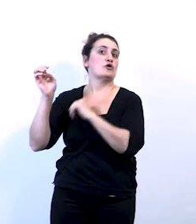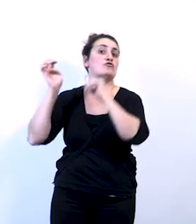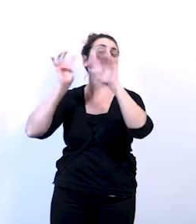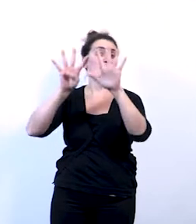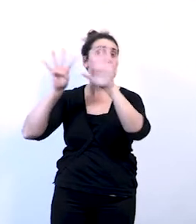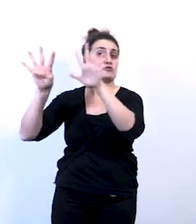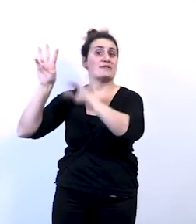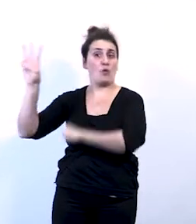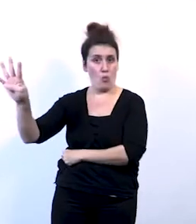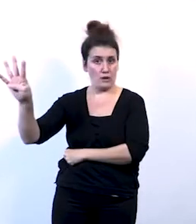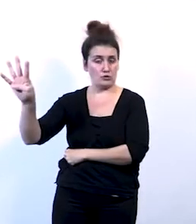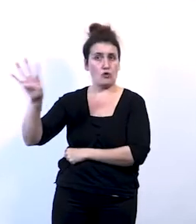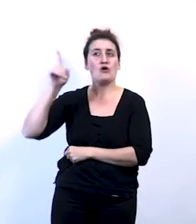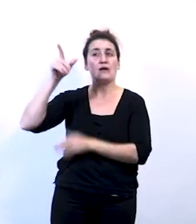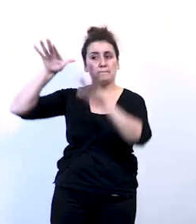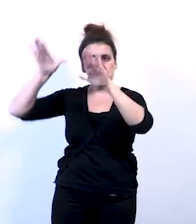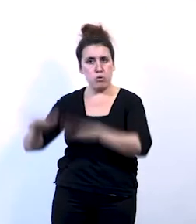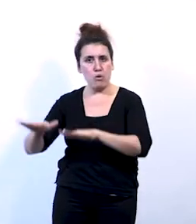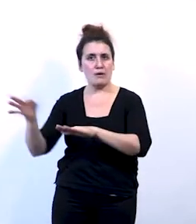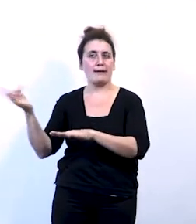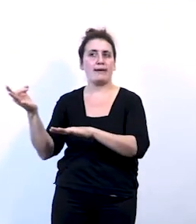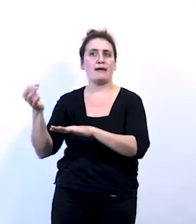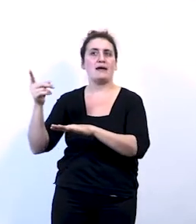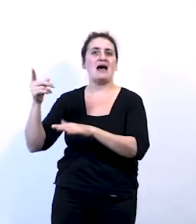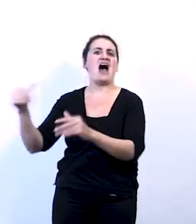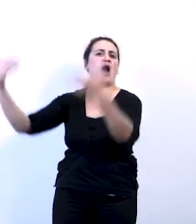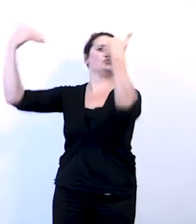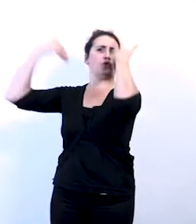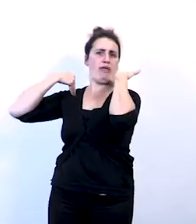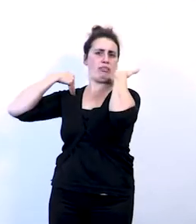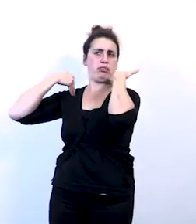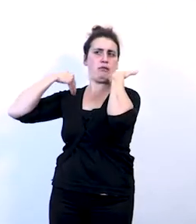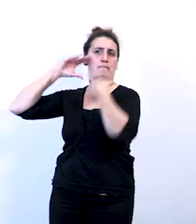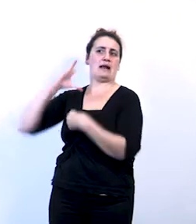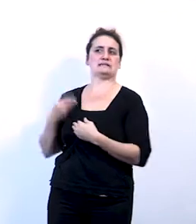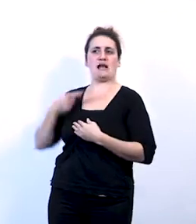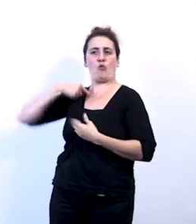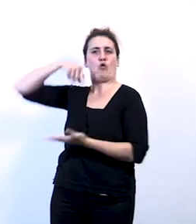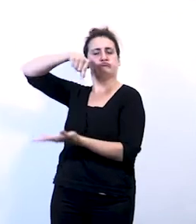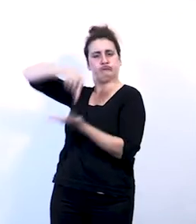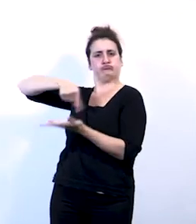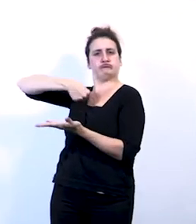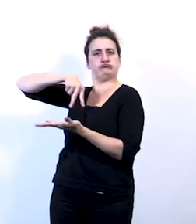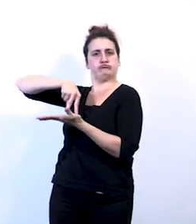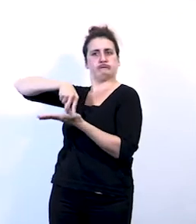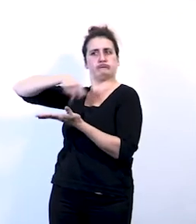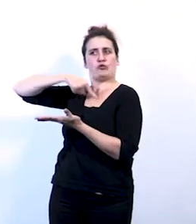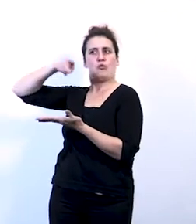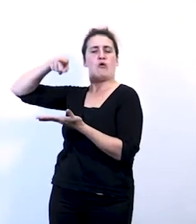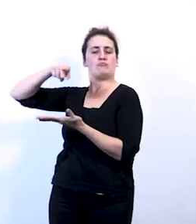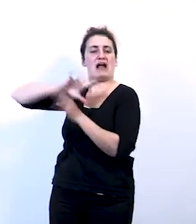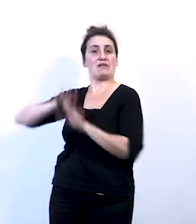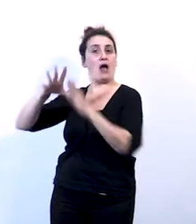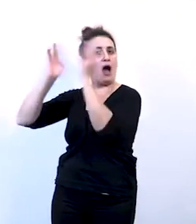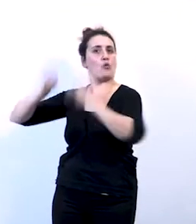1994, el establecimiento de la Autoridad Palestina por medio y como resultado de un acuerdo